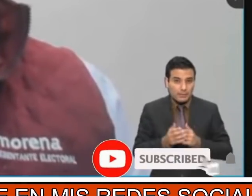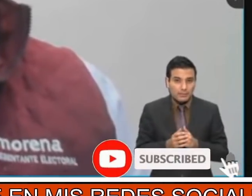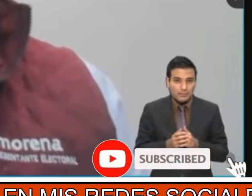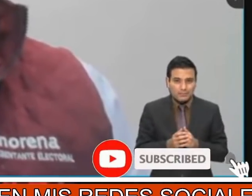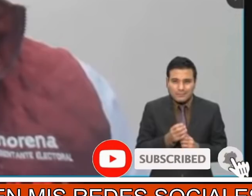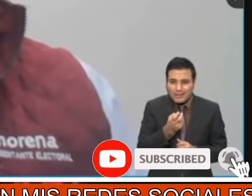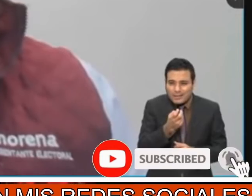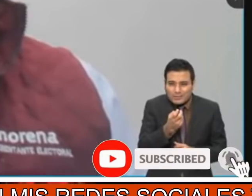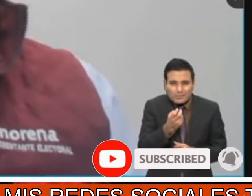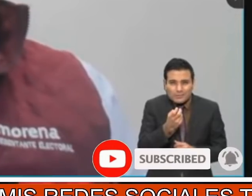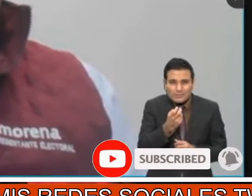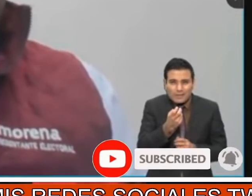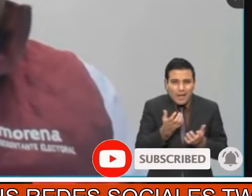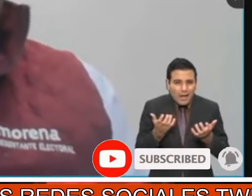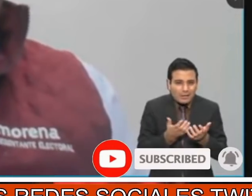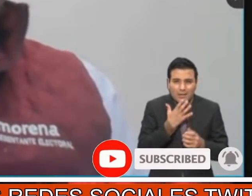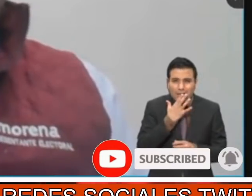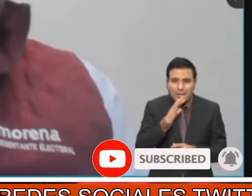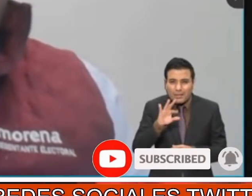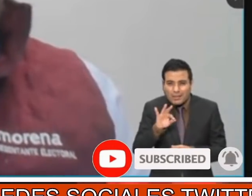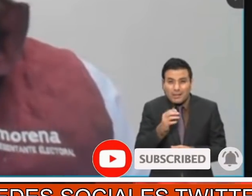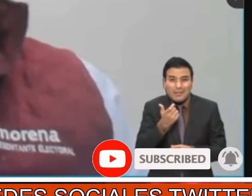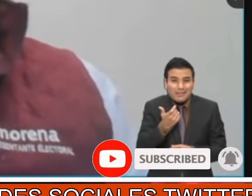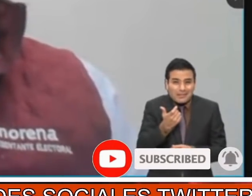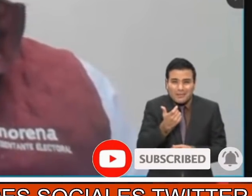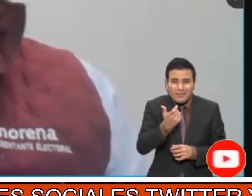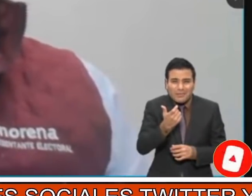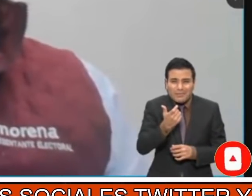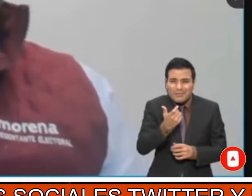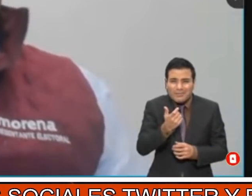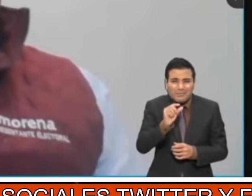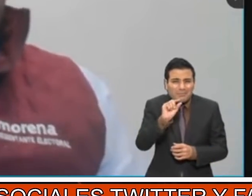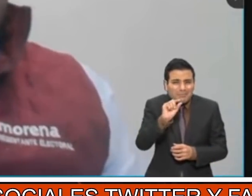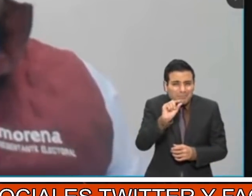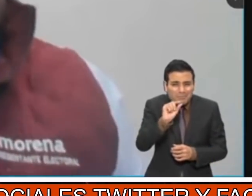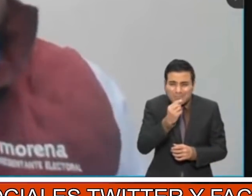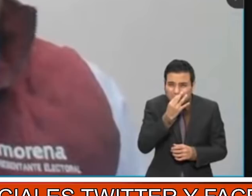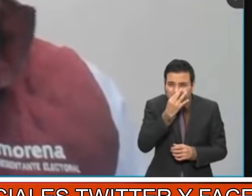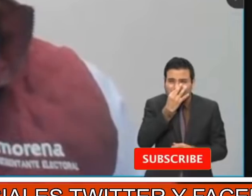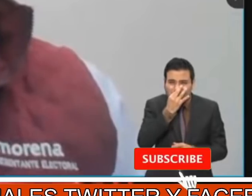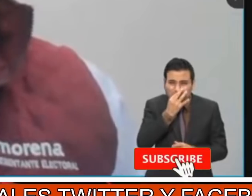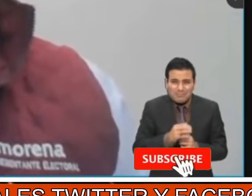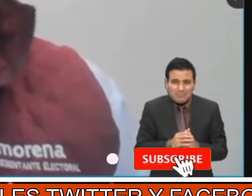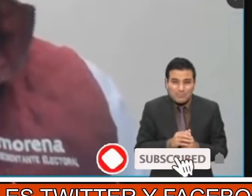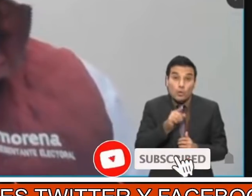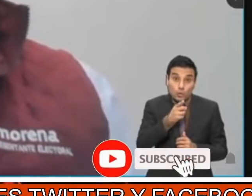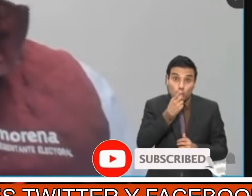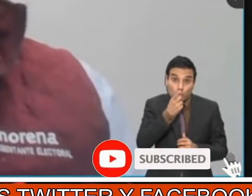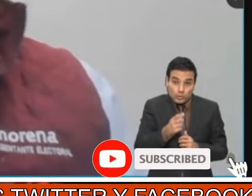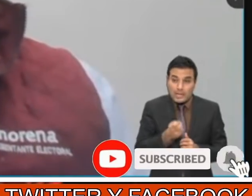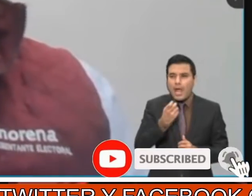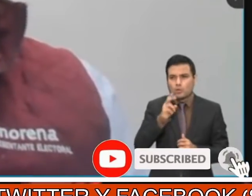menores, ínfimos, y ese monto ridículo que les sirve de sustento, que